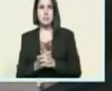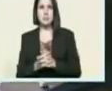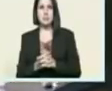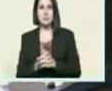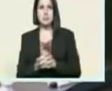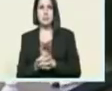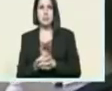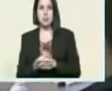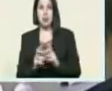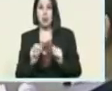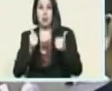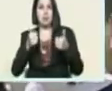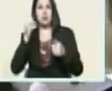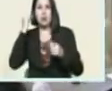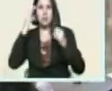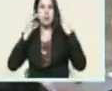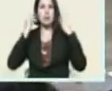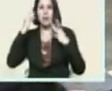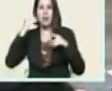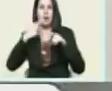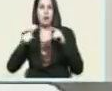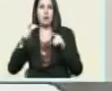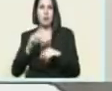¿verdad? Ya empezó Ernesto a inventar cosas.